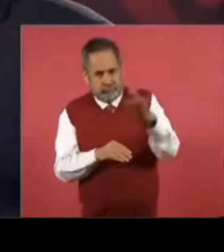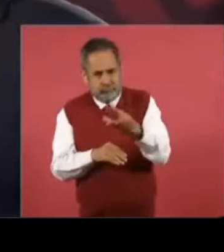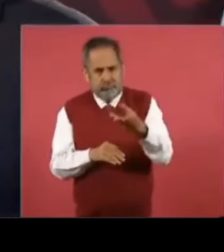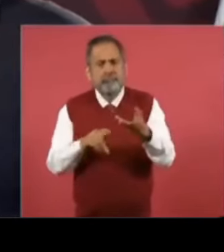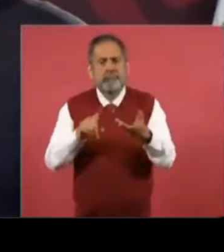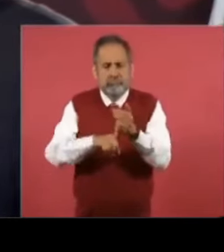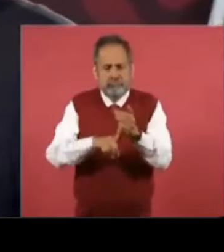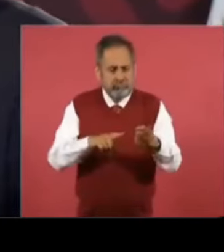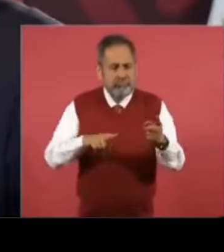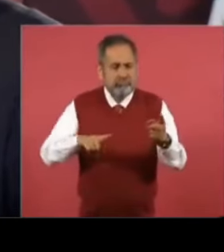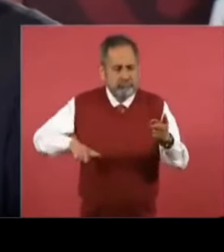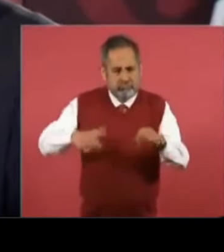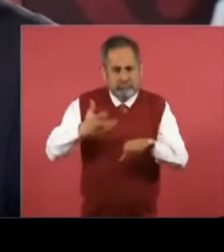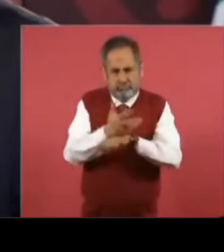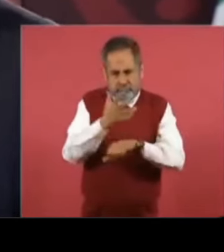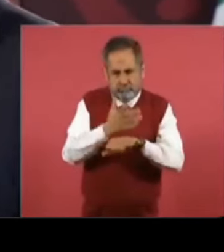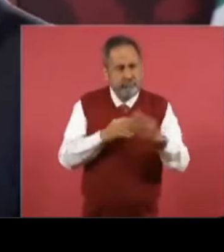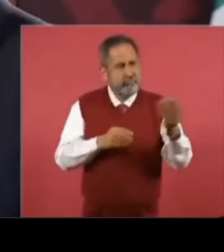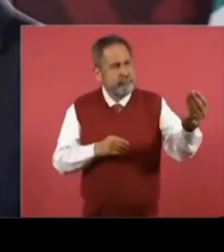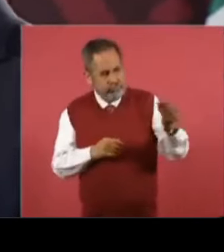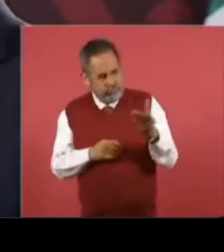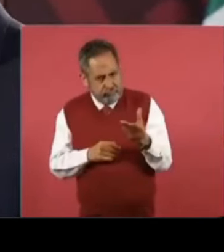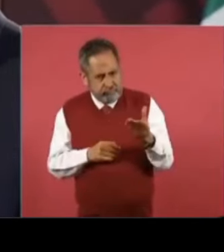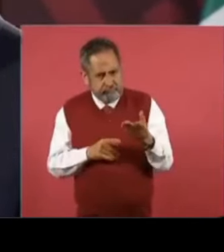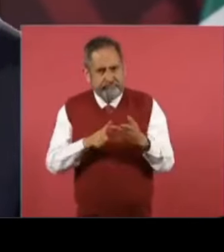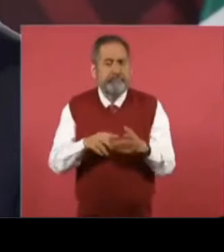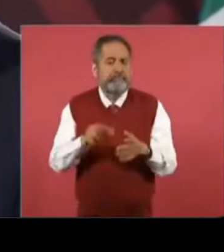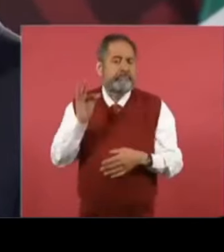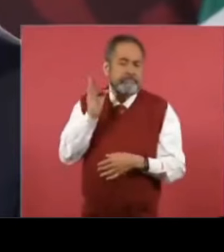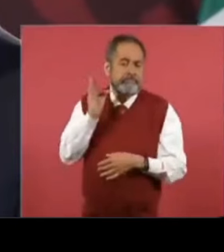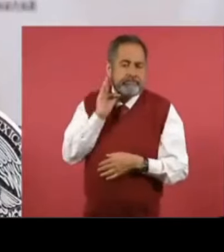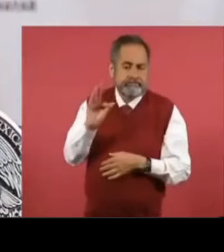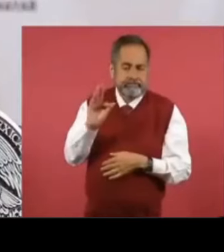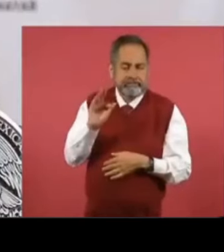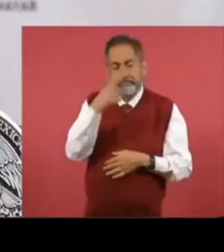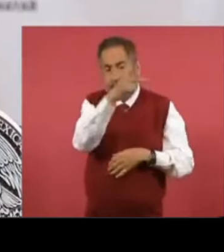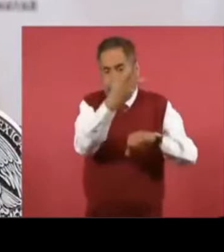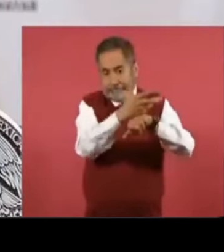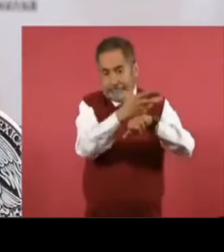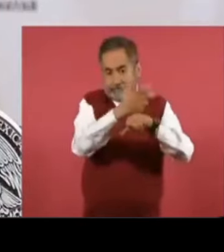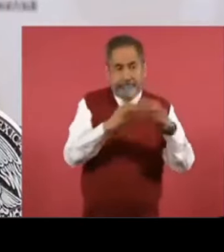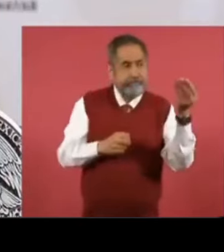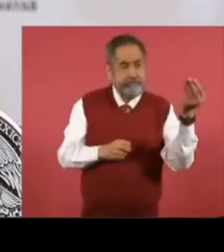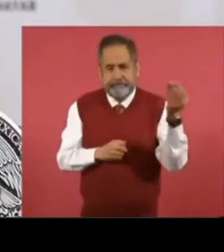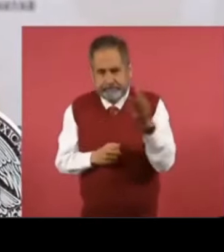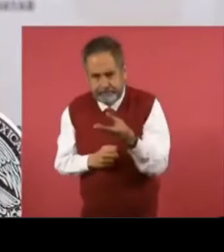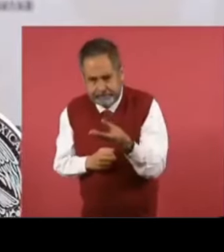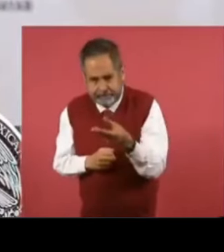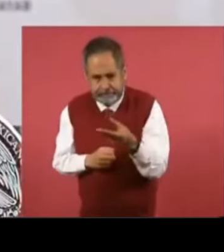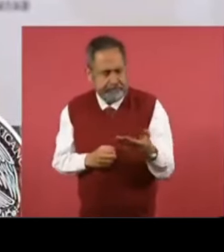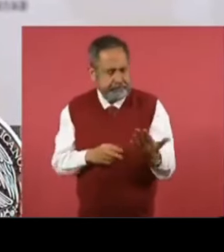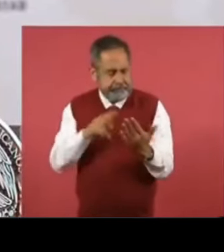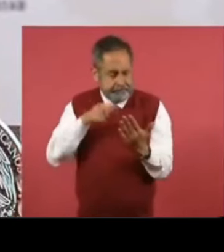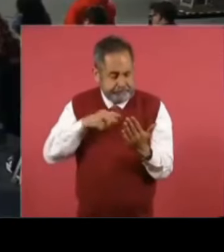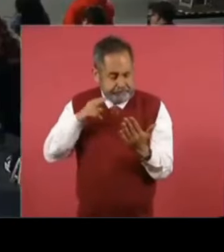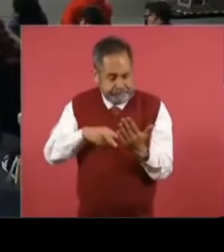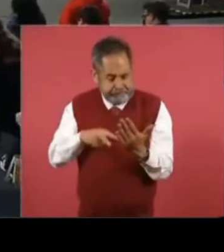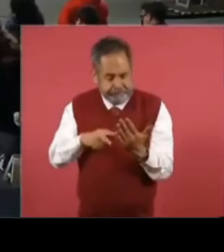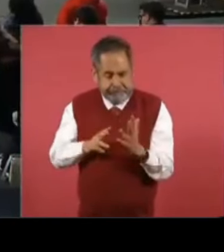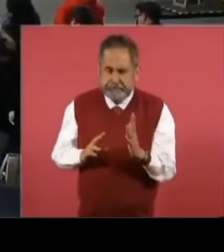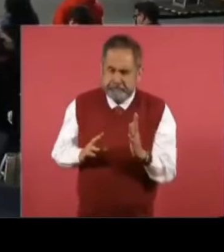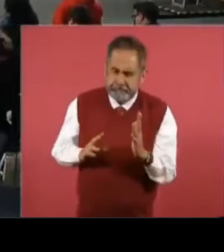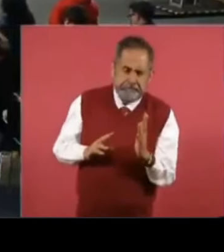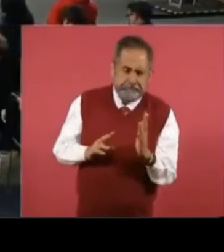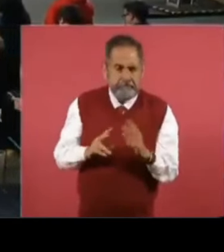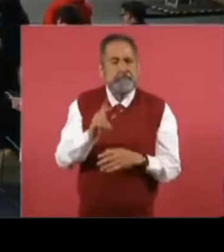República empezó a investigar. El presidente López Obrador aseguró que la Fiscalía General de la República ya